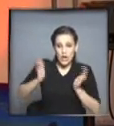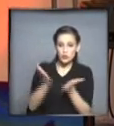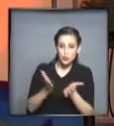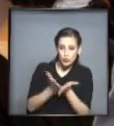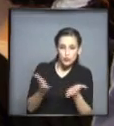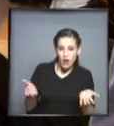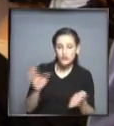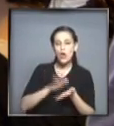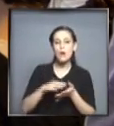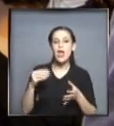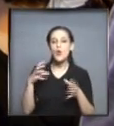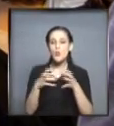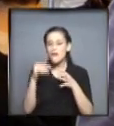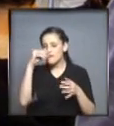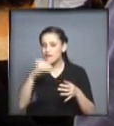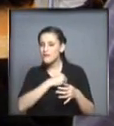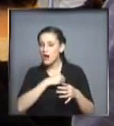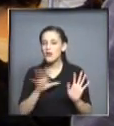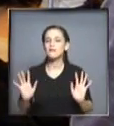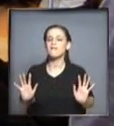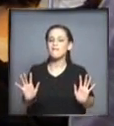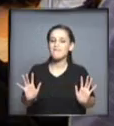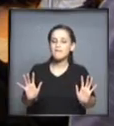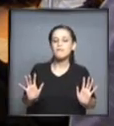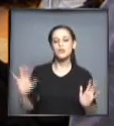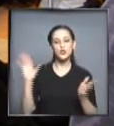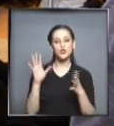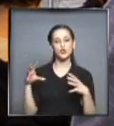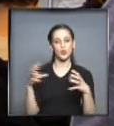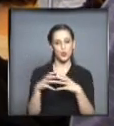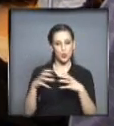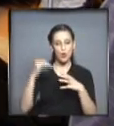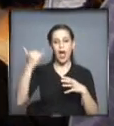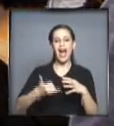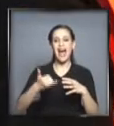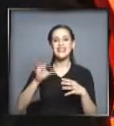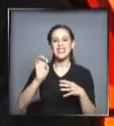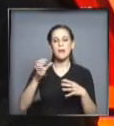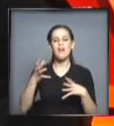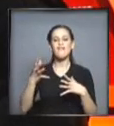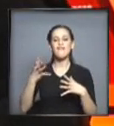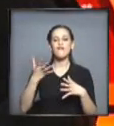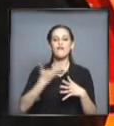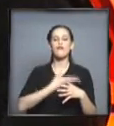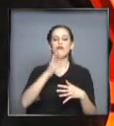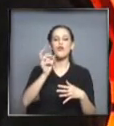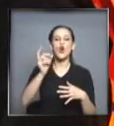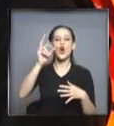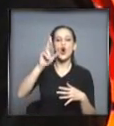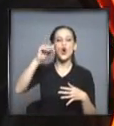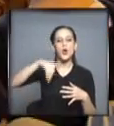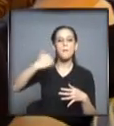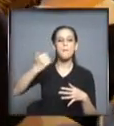dentro de la militancia? Nosotros tenemos claramente. De la agrupación tenemos una instancia que se llama formación política, ahí